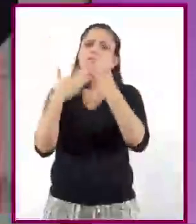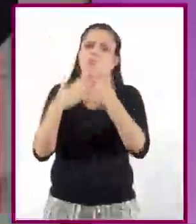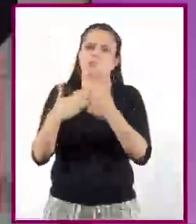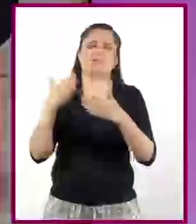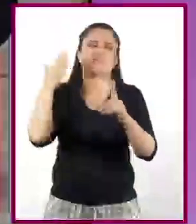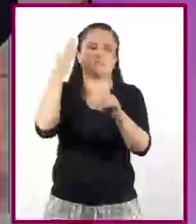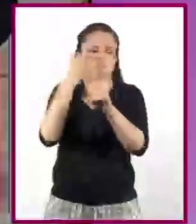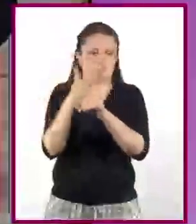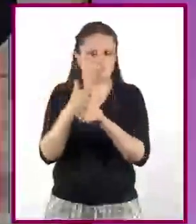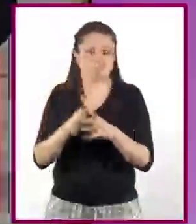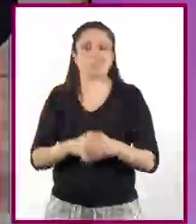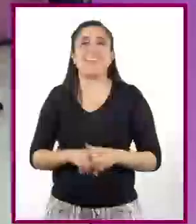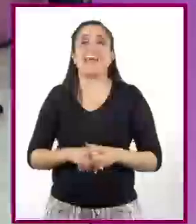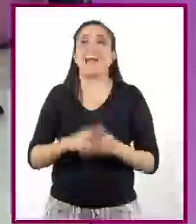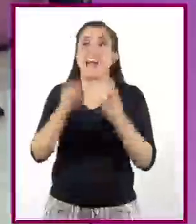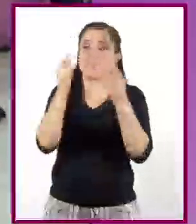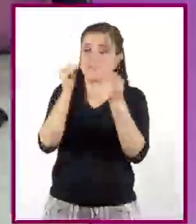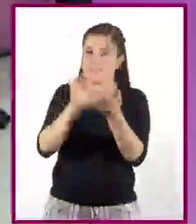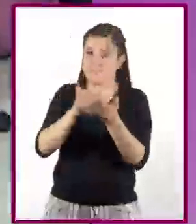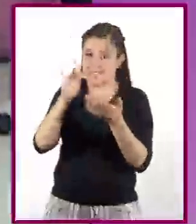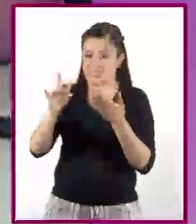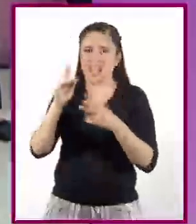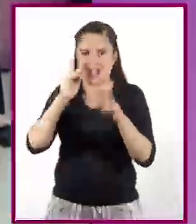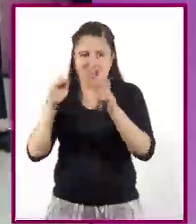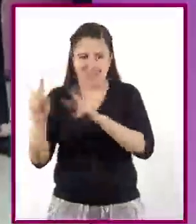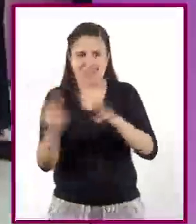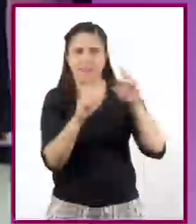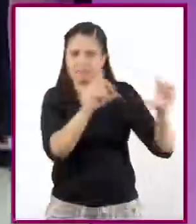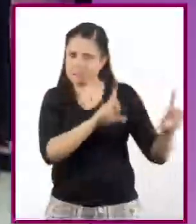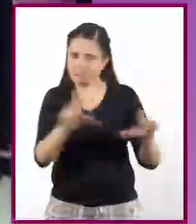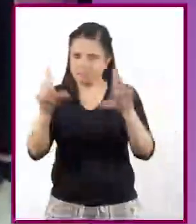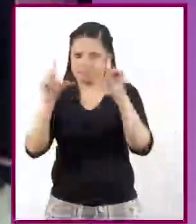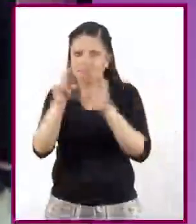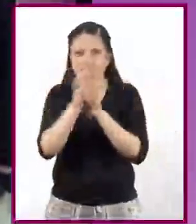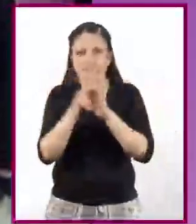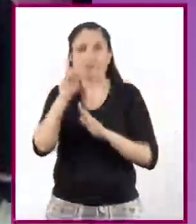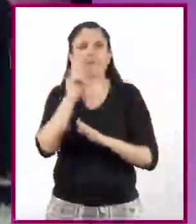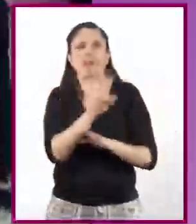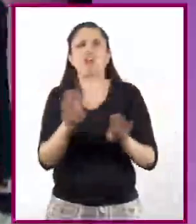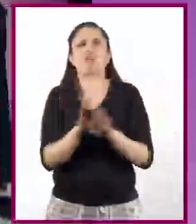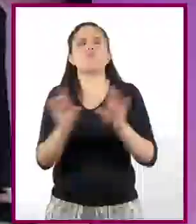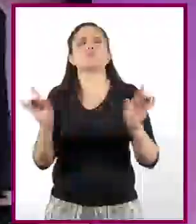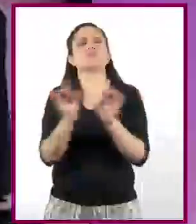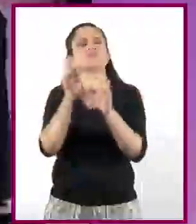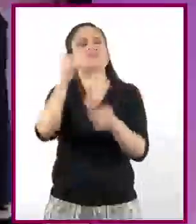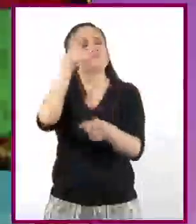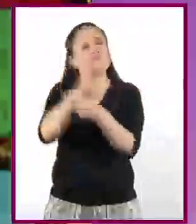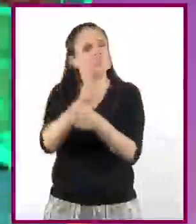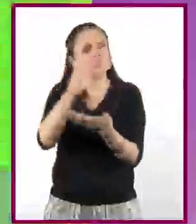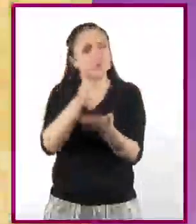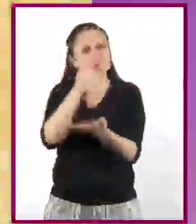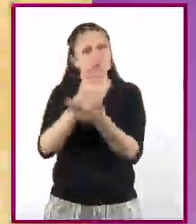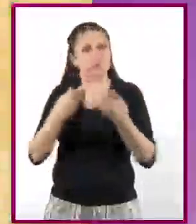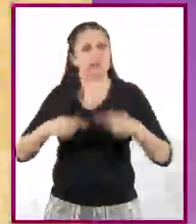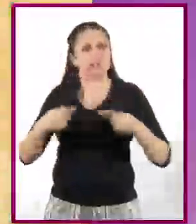corresponda. Muchas gracias. Veamos algunos hechos que influyeron para que surgiera en nuestro país la ciudadanía.